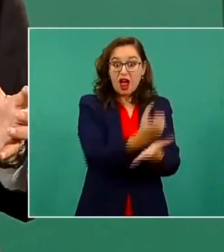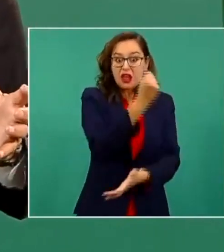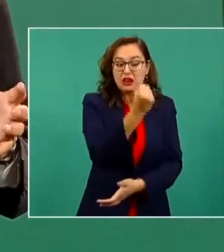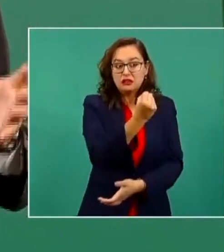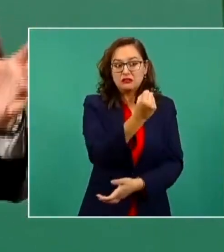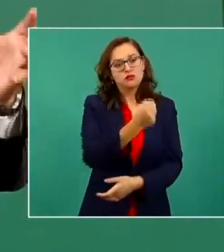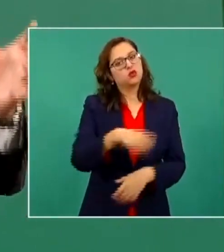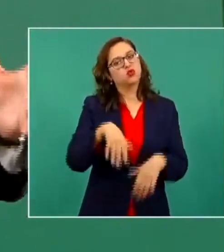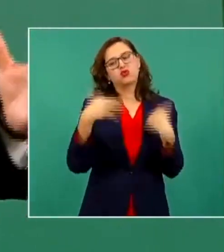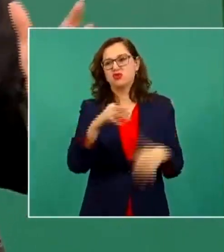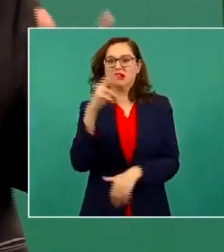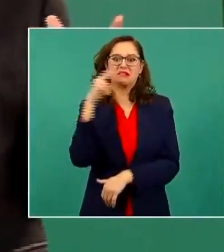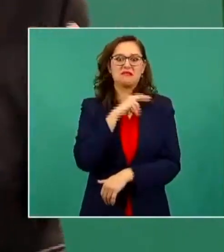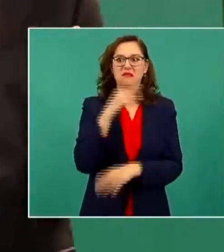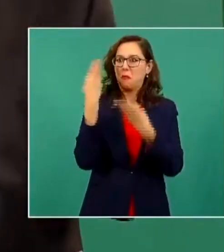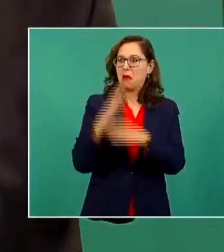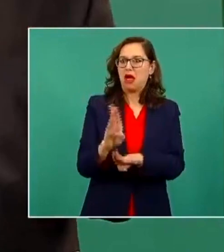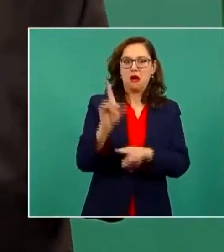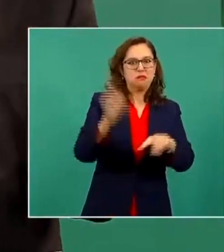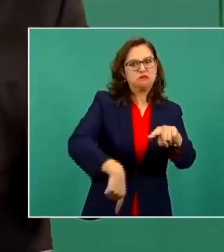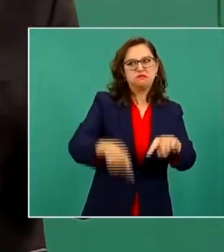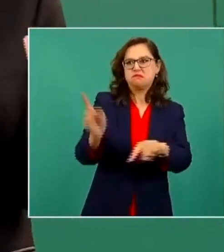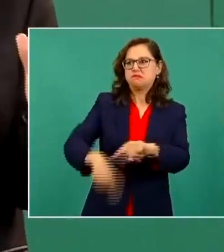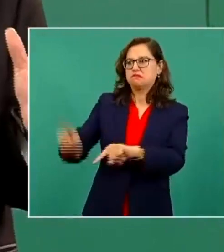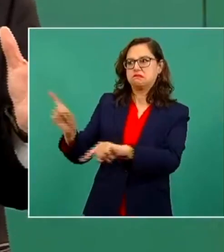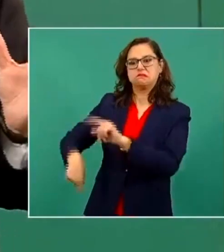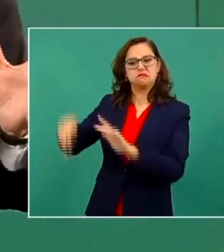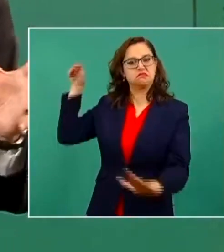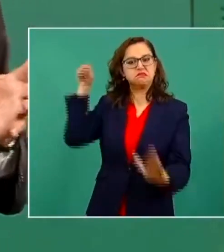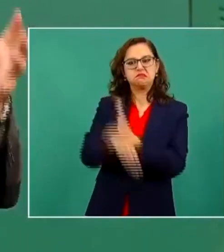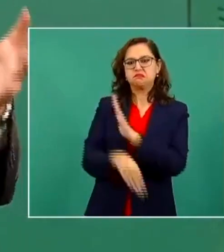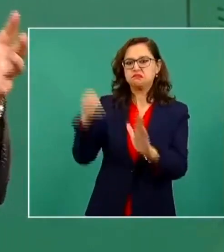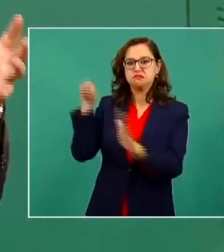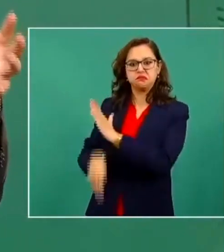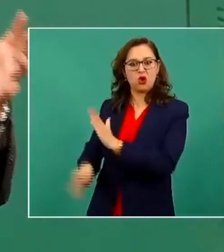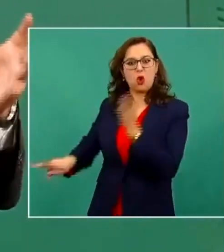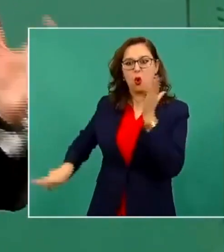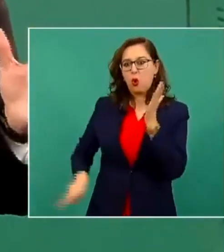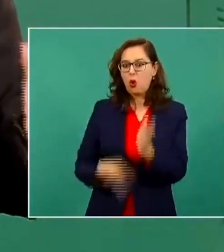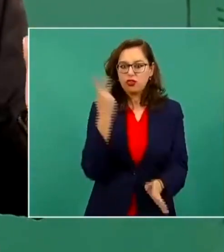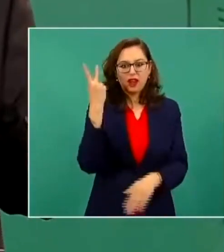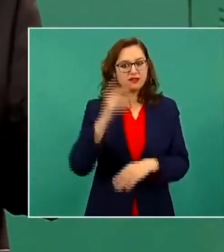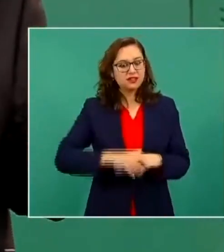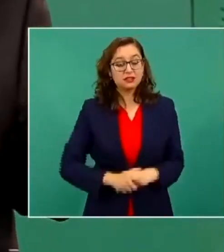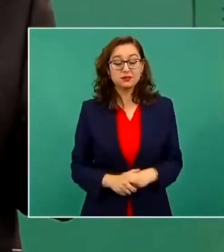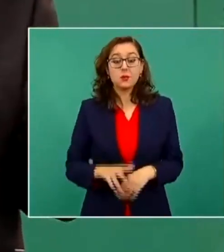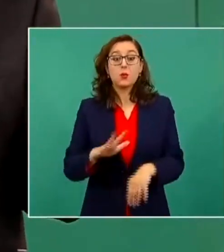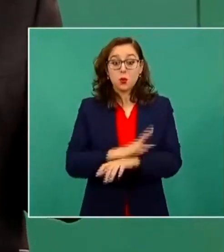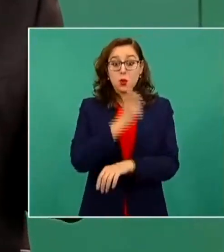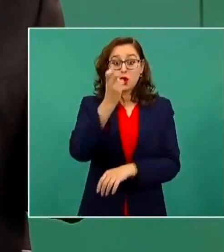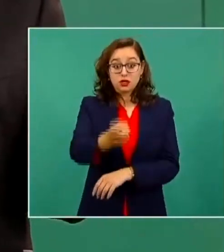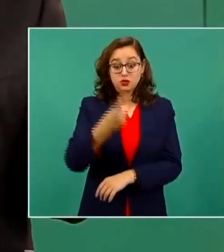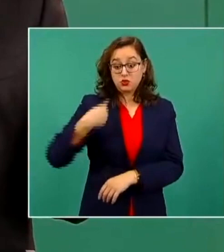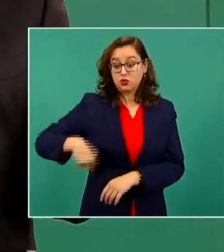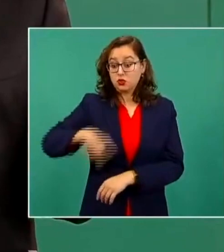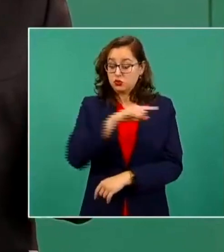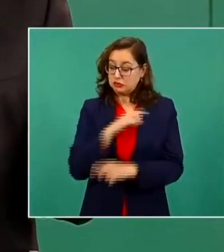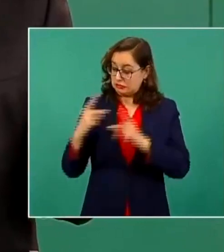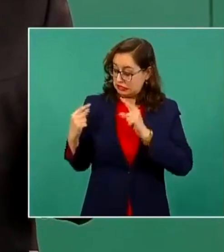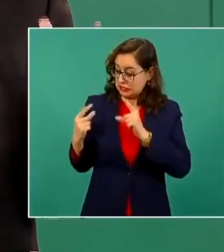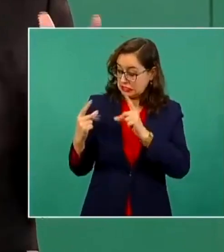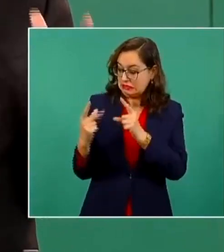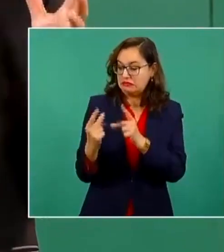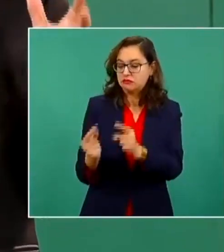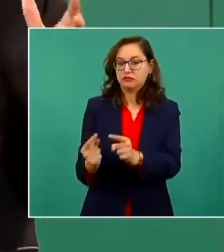argumento documentado de esa absurda afirmación. O sea, es cierto solo porque él lo